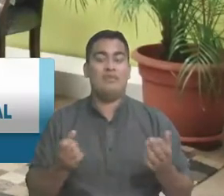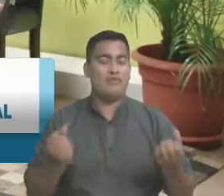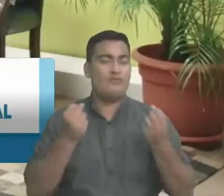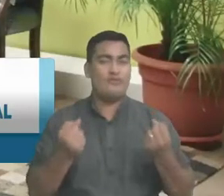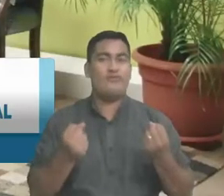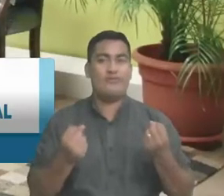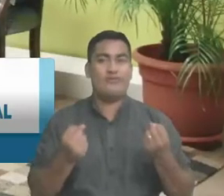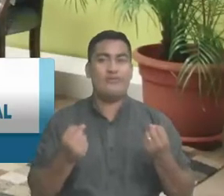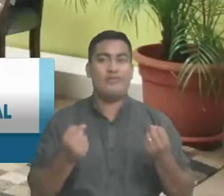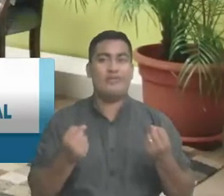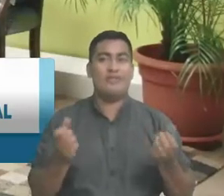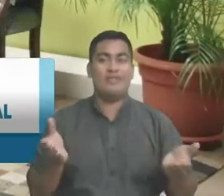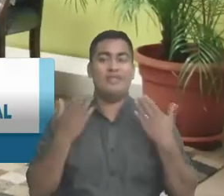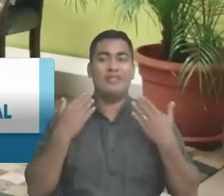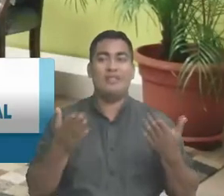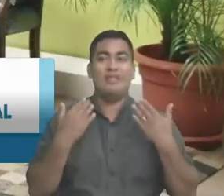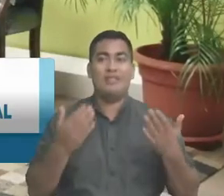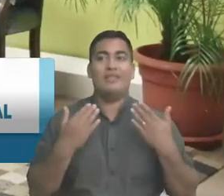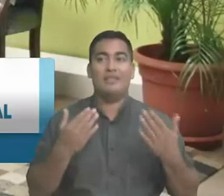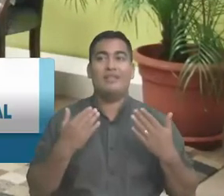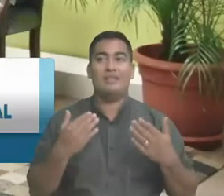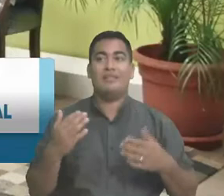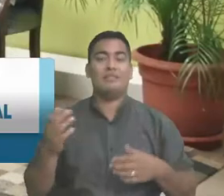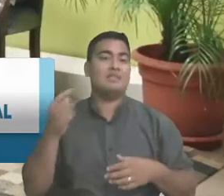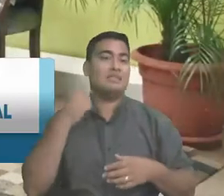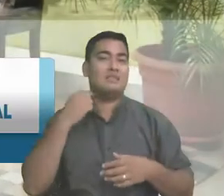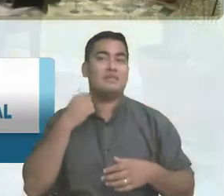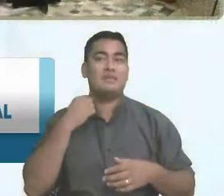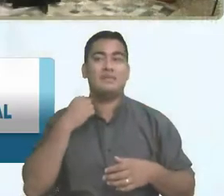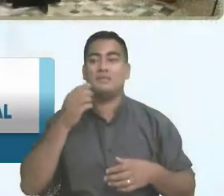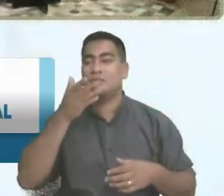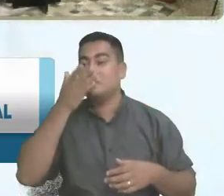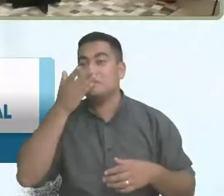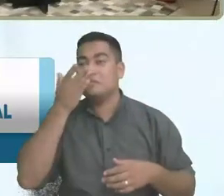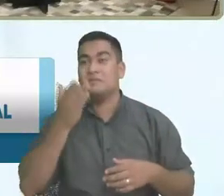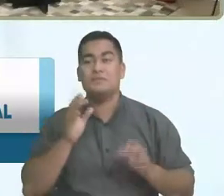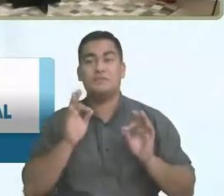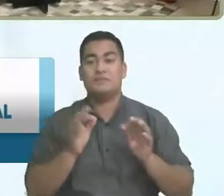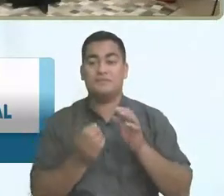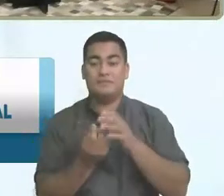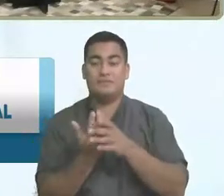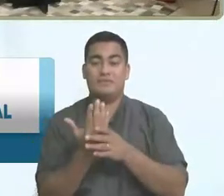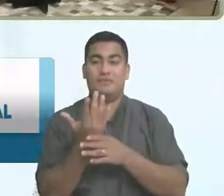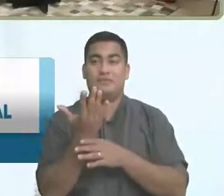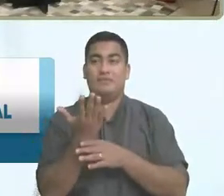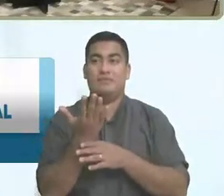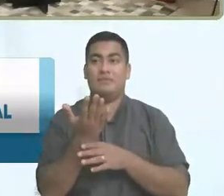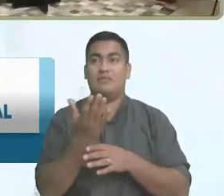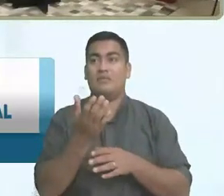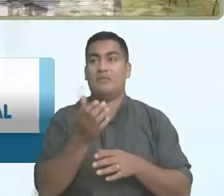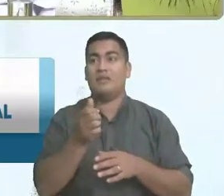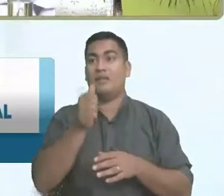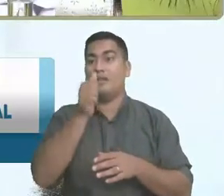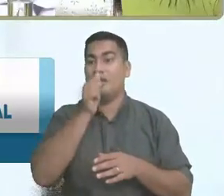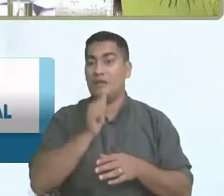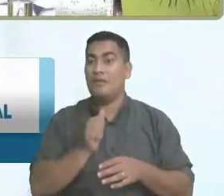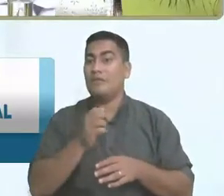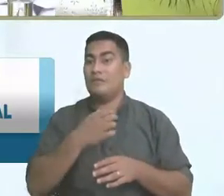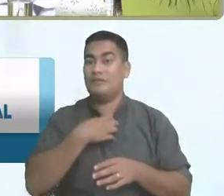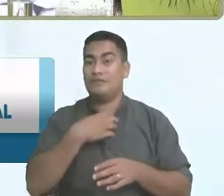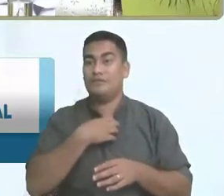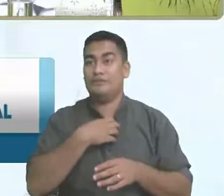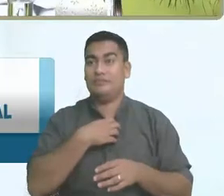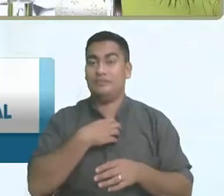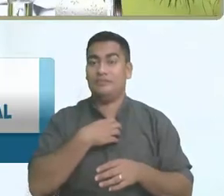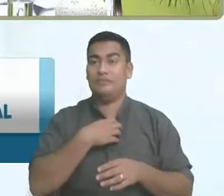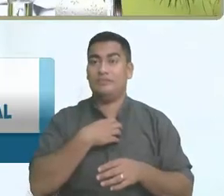muy caluroso, él siempre se mantiene fresco, porque en sus plantas y en sus ramificaciones contiene propiedades de agua.